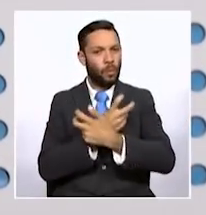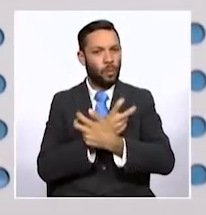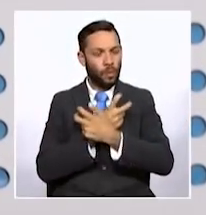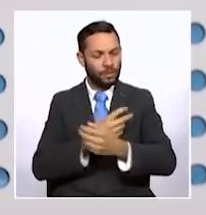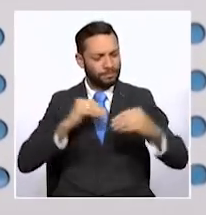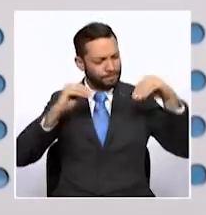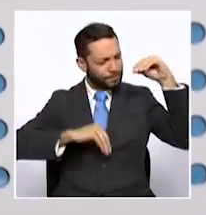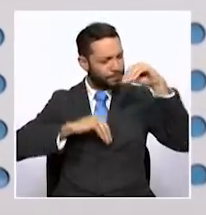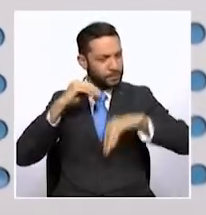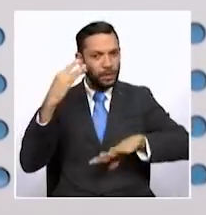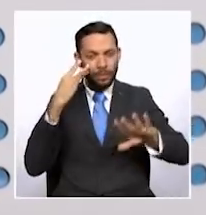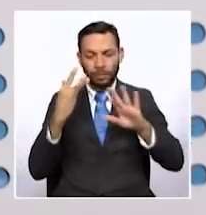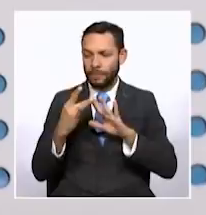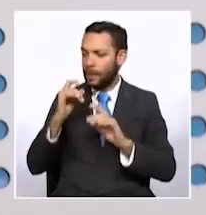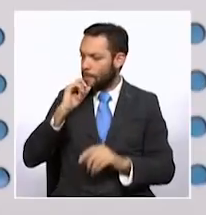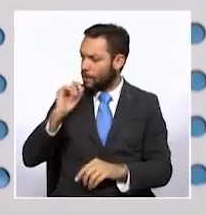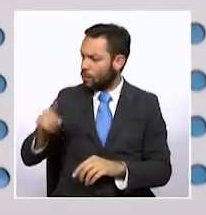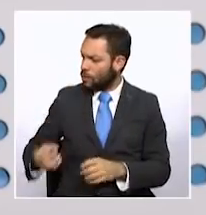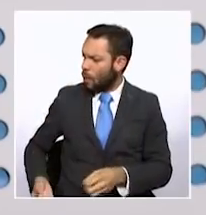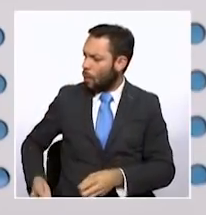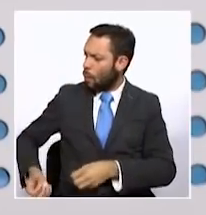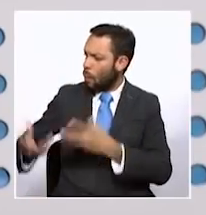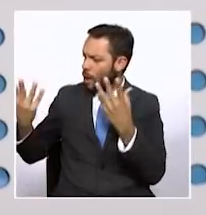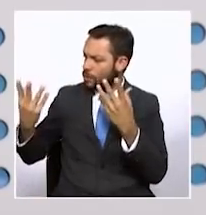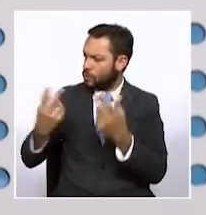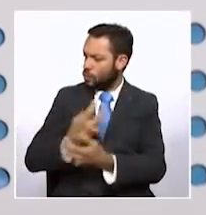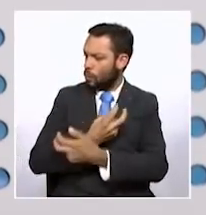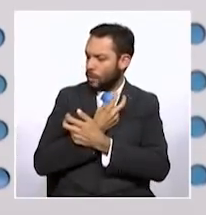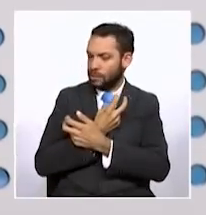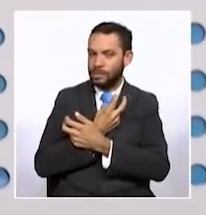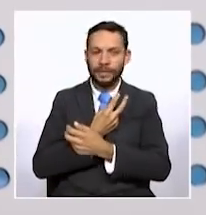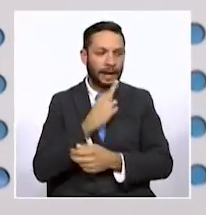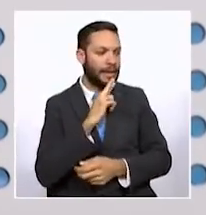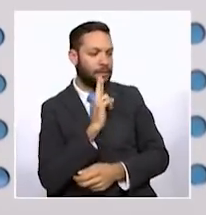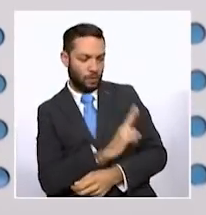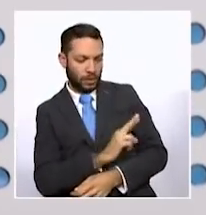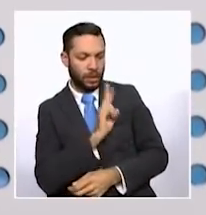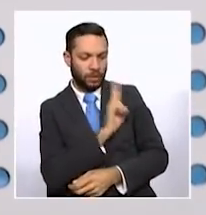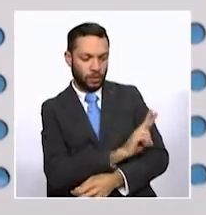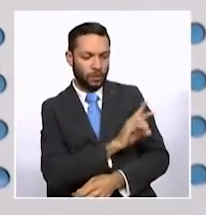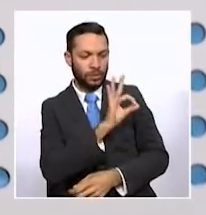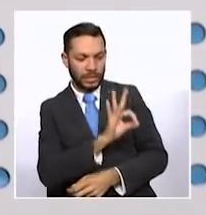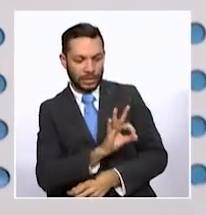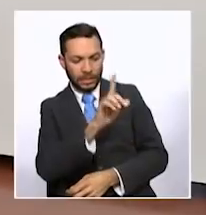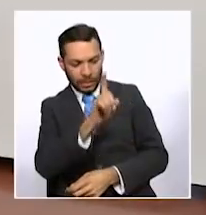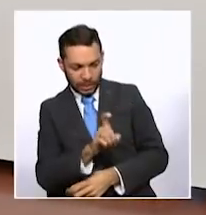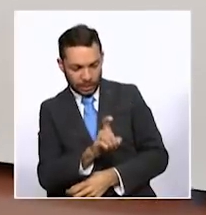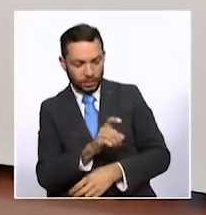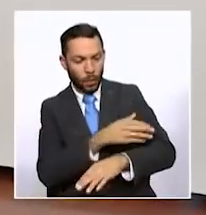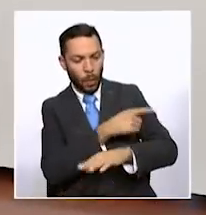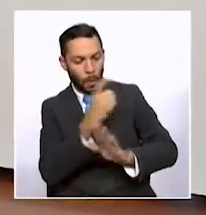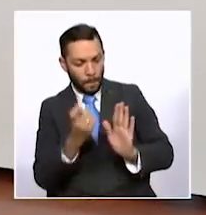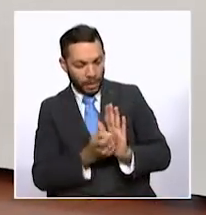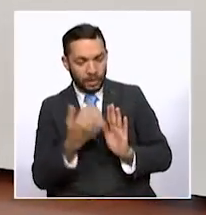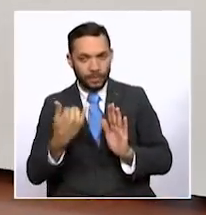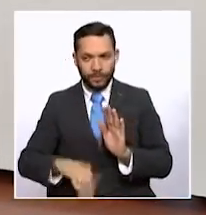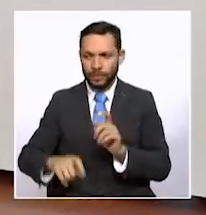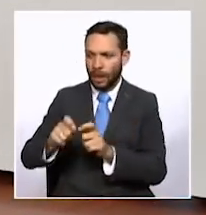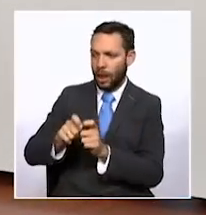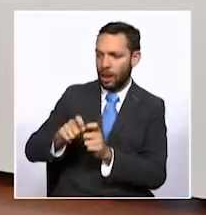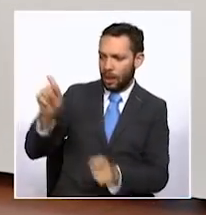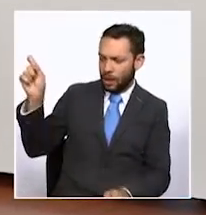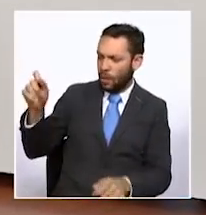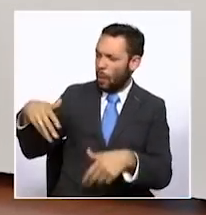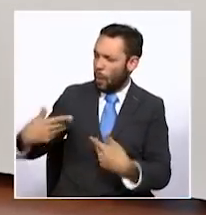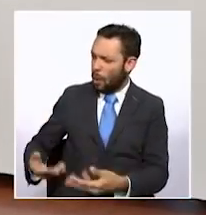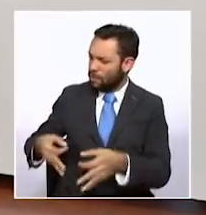osteoarticular. ¿Cuántos huesos tiene el cuerpo? 236. Bueno, ¿y esos huesos se dividen en largos, cortos? Sí, ¿Cómo es esa